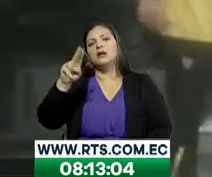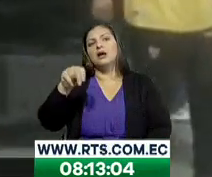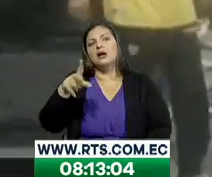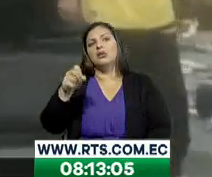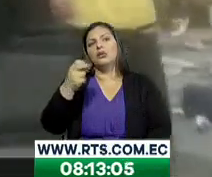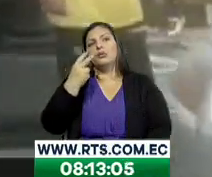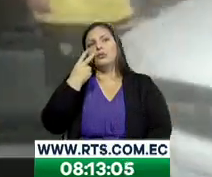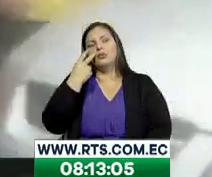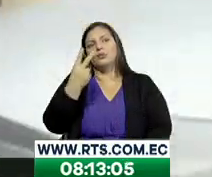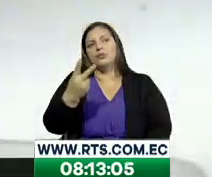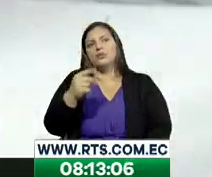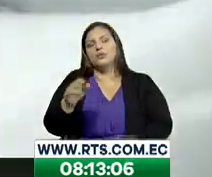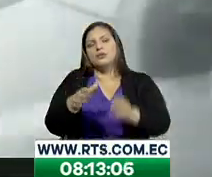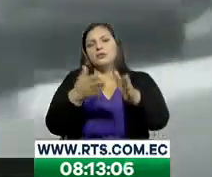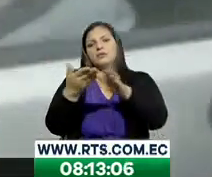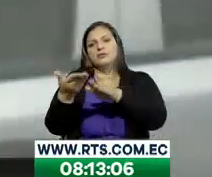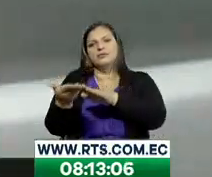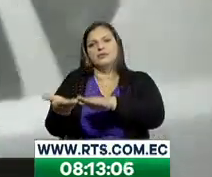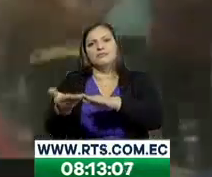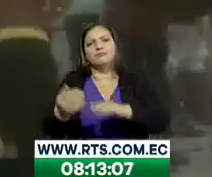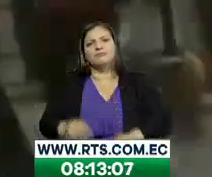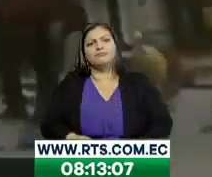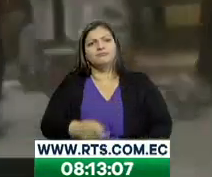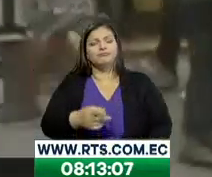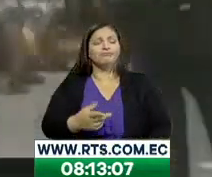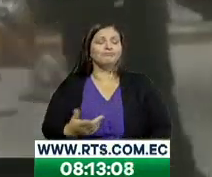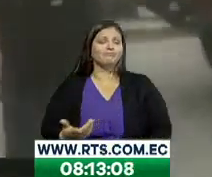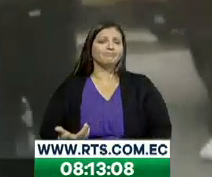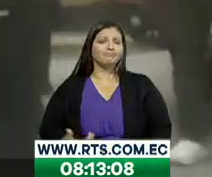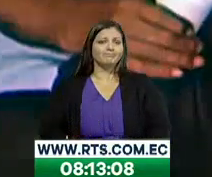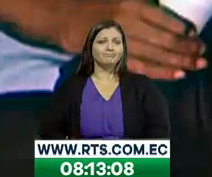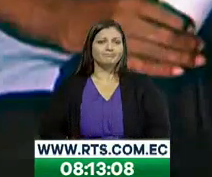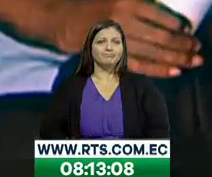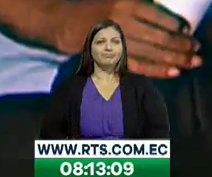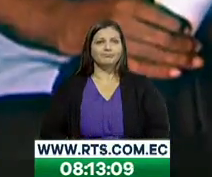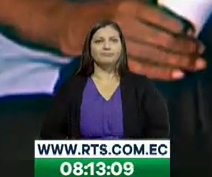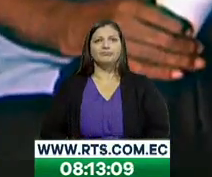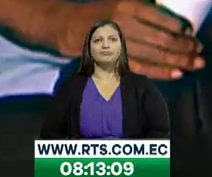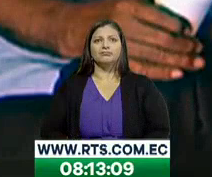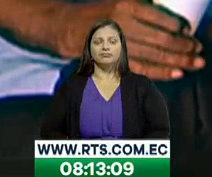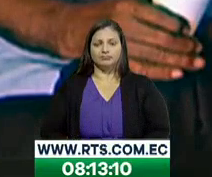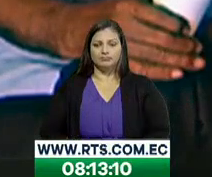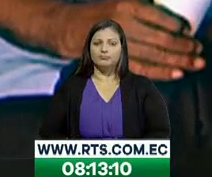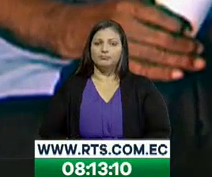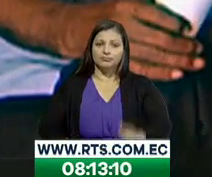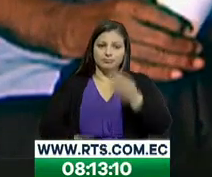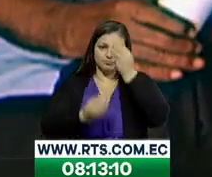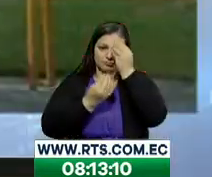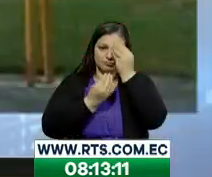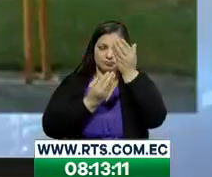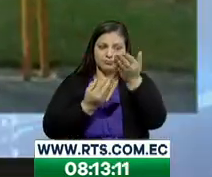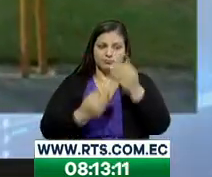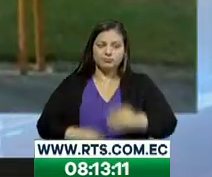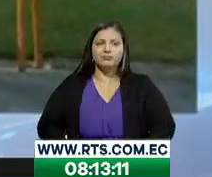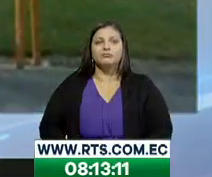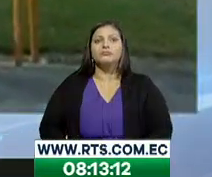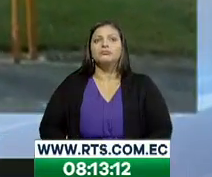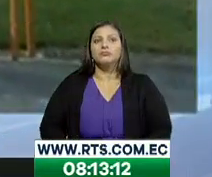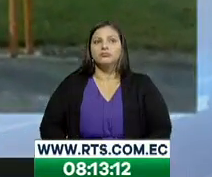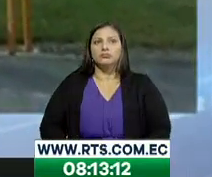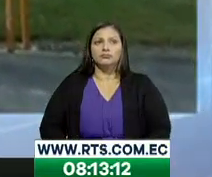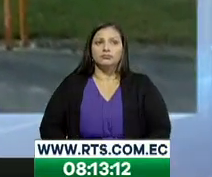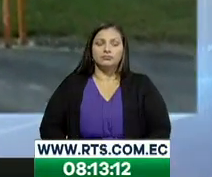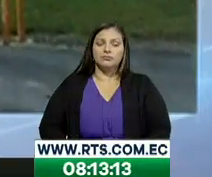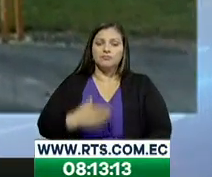a todas las puertas, sin importar los abismos. Cuenta que solo pudieron levantar el velorio. En eso vino una